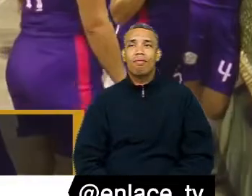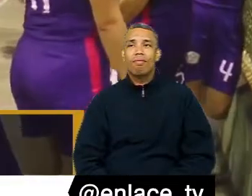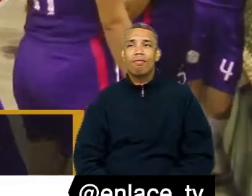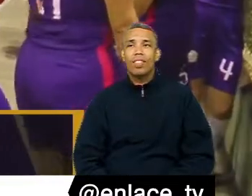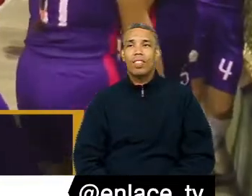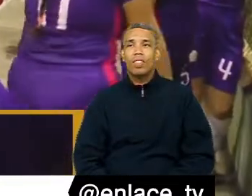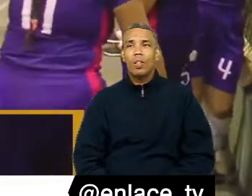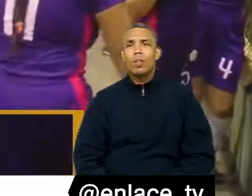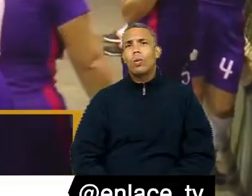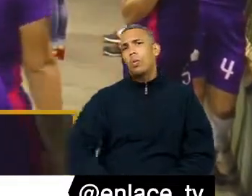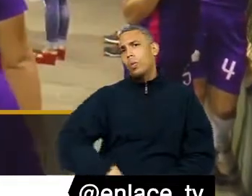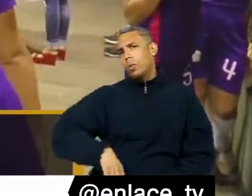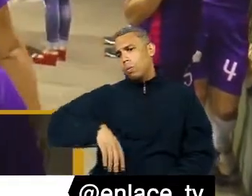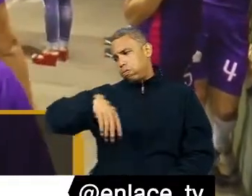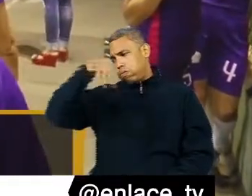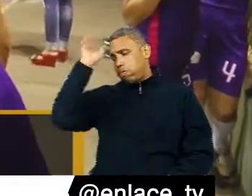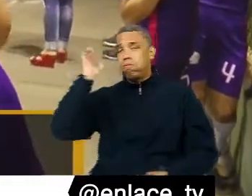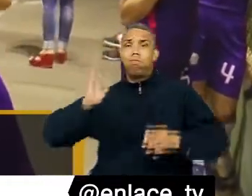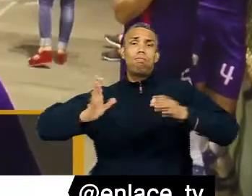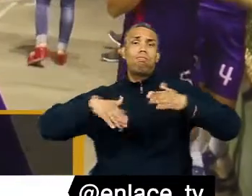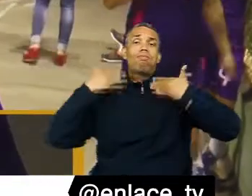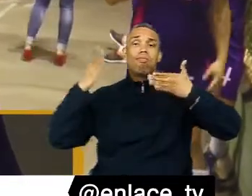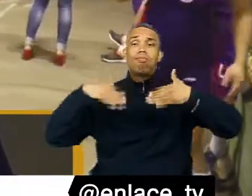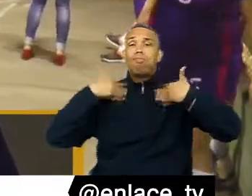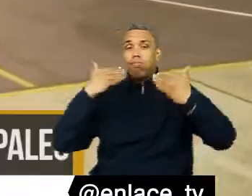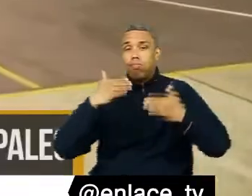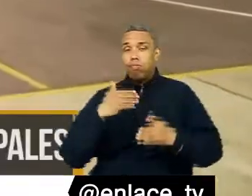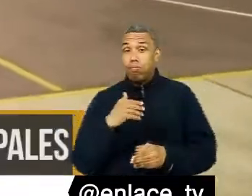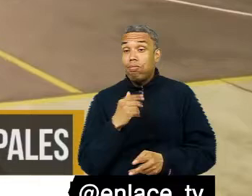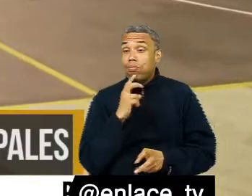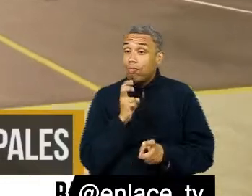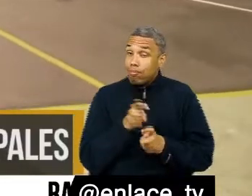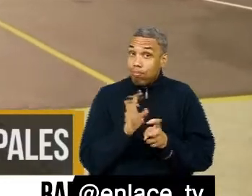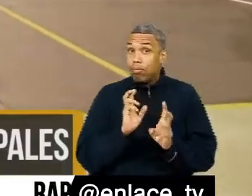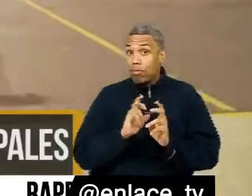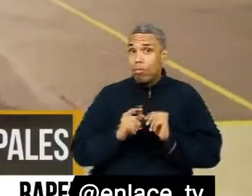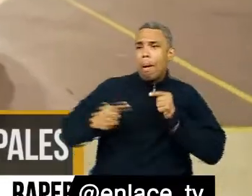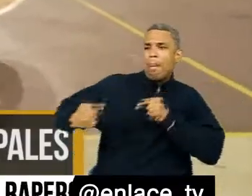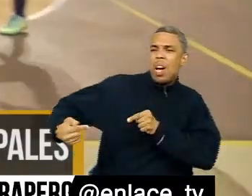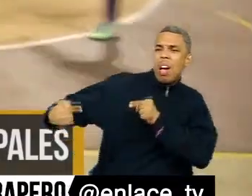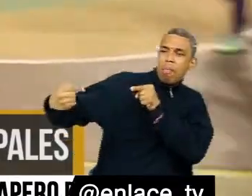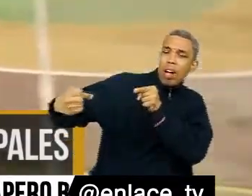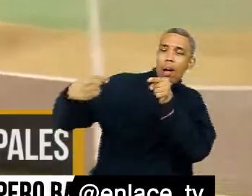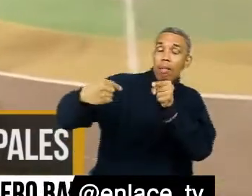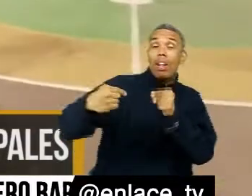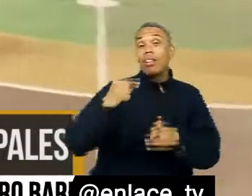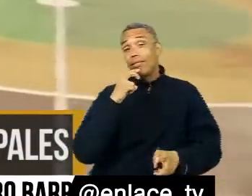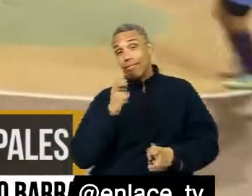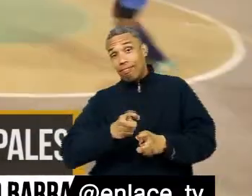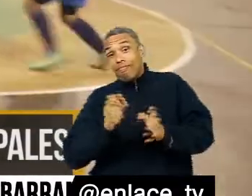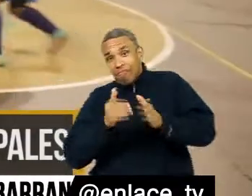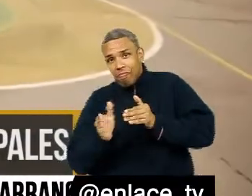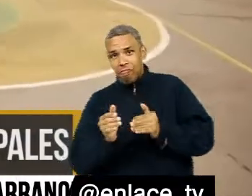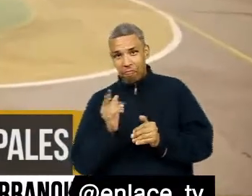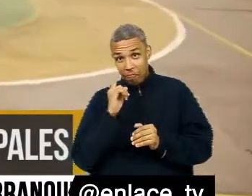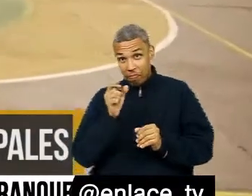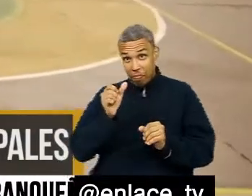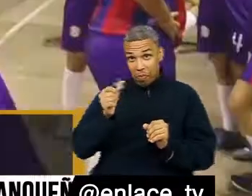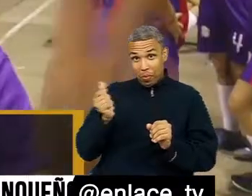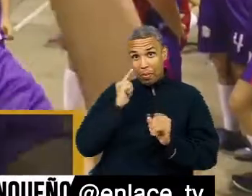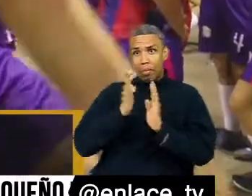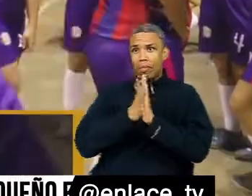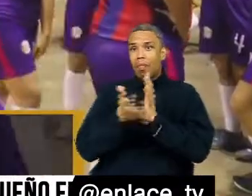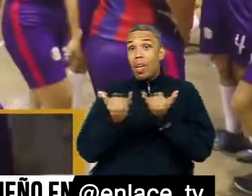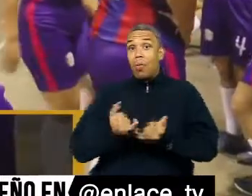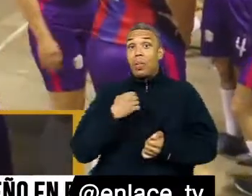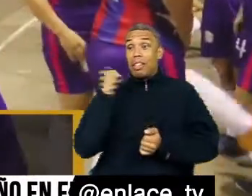algo único, está bastante difícil porque la competencia está muy buena, pero espectacular. Bien, vamos, ahorita vamos ganando,